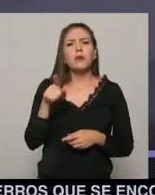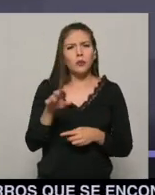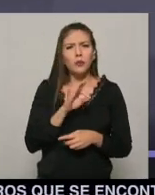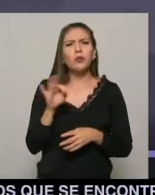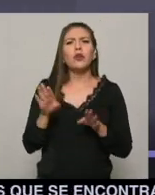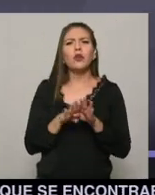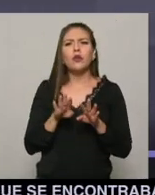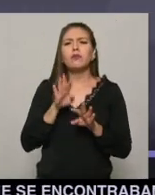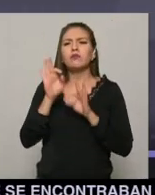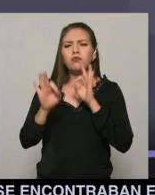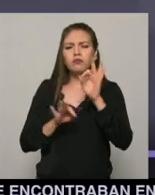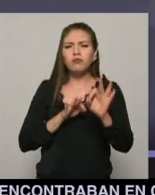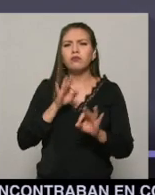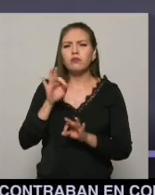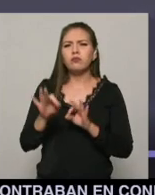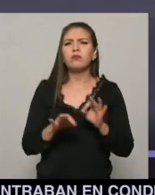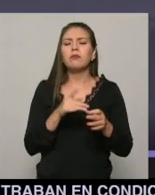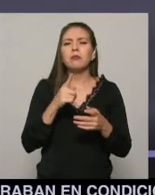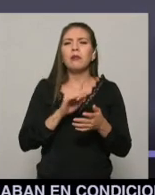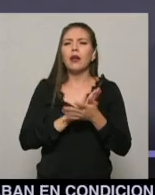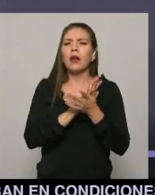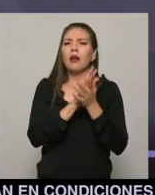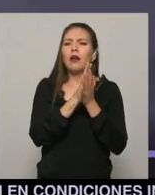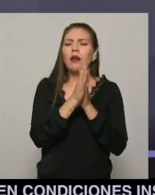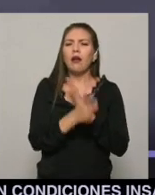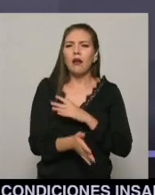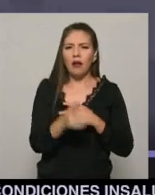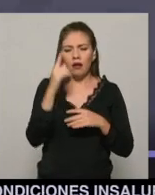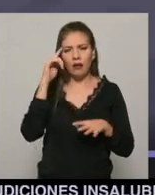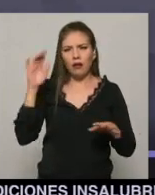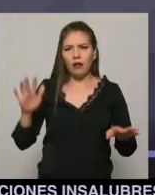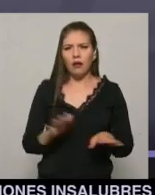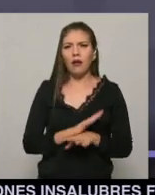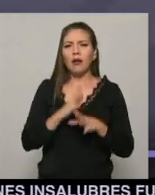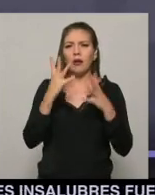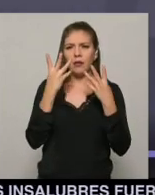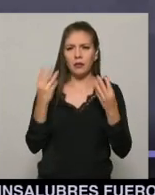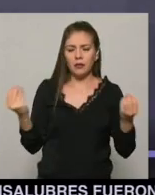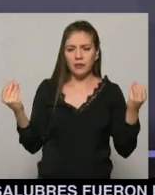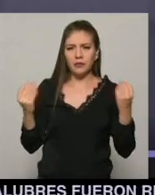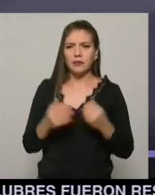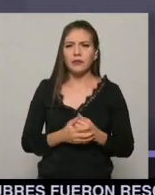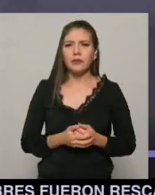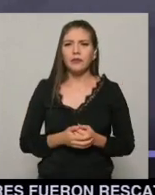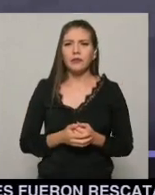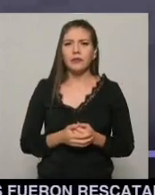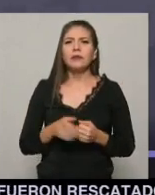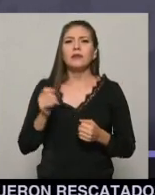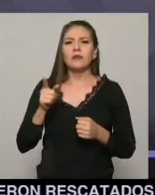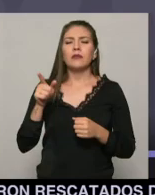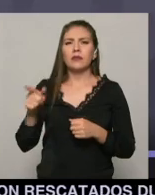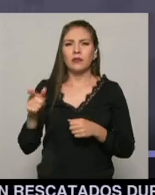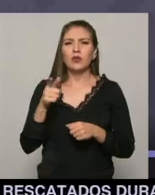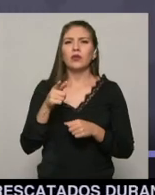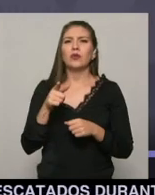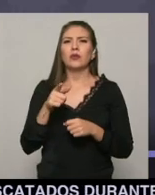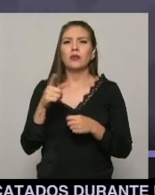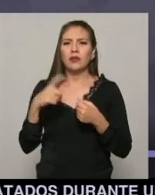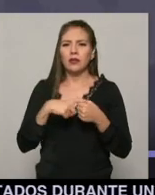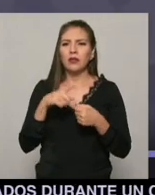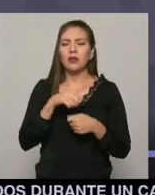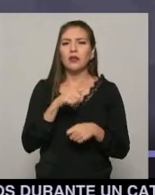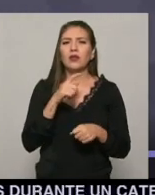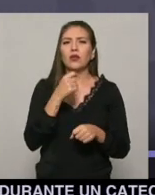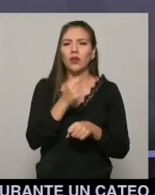ese trauma, es muy importante decirlo. En el colectivo contra la tortura y la impunidad atendemos no solo jurídicamente,